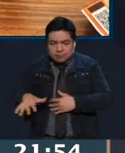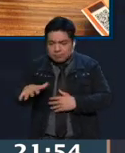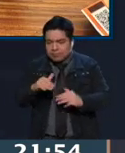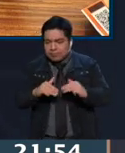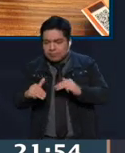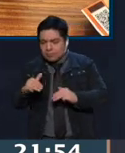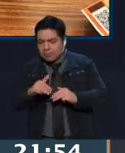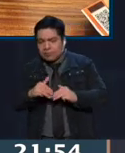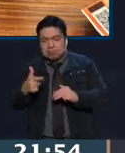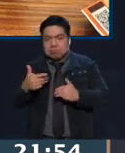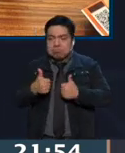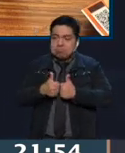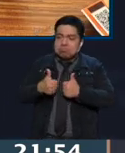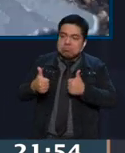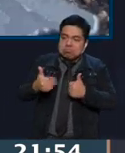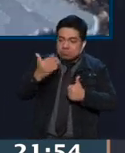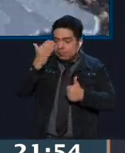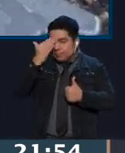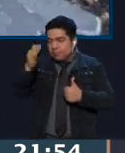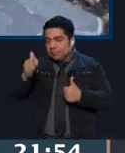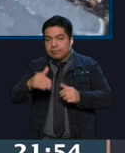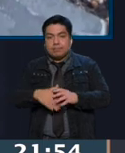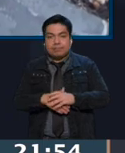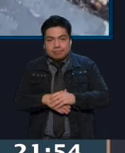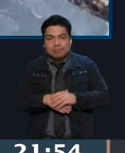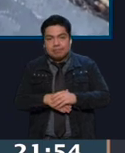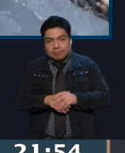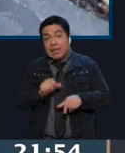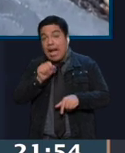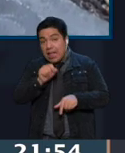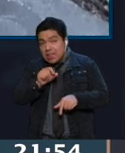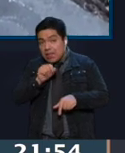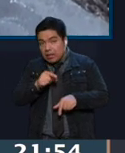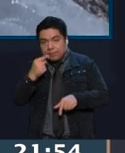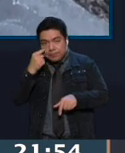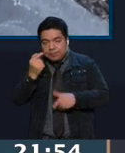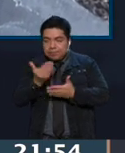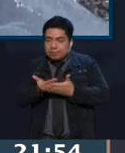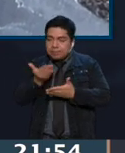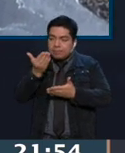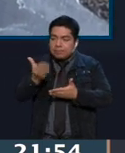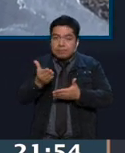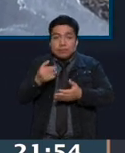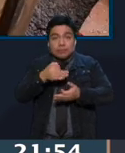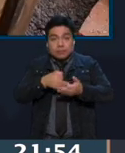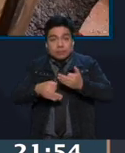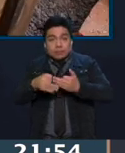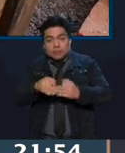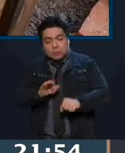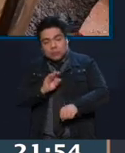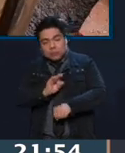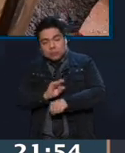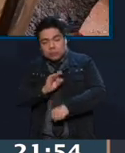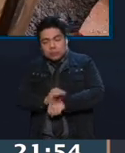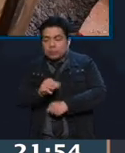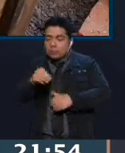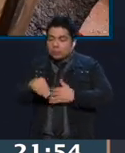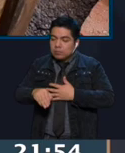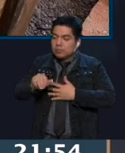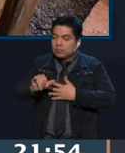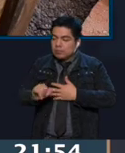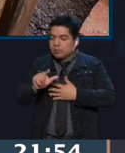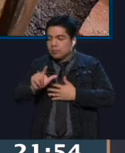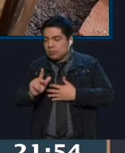México, estamos muy desconectados de eso. Y también la propuesta es conservar la biodiversidad en torno a la milpa y